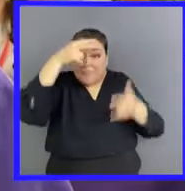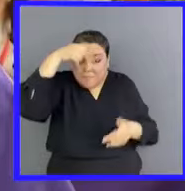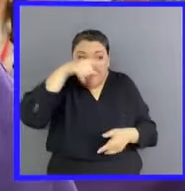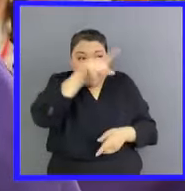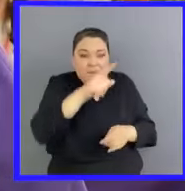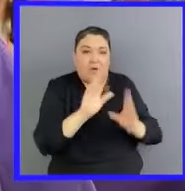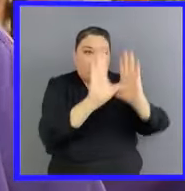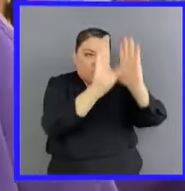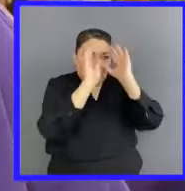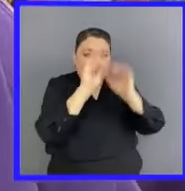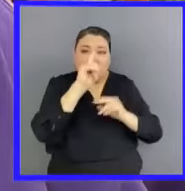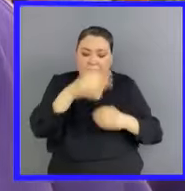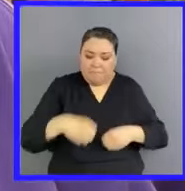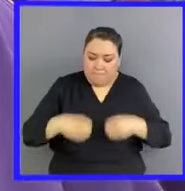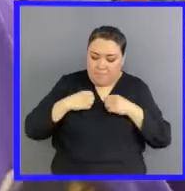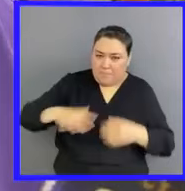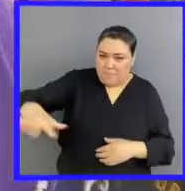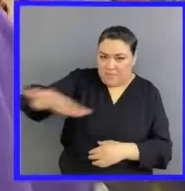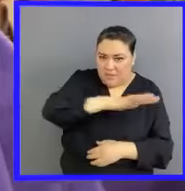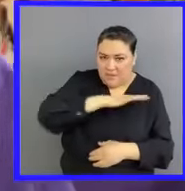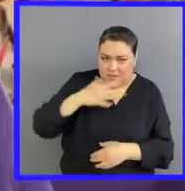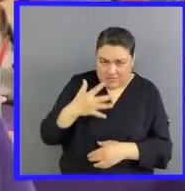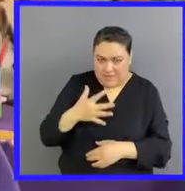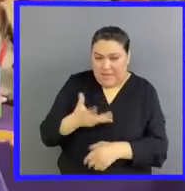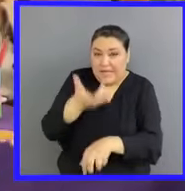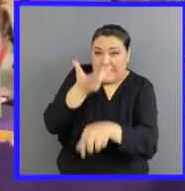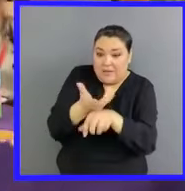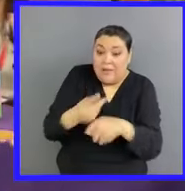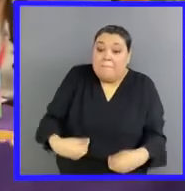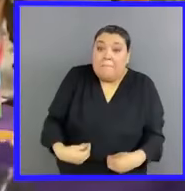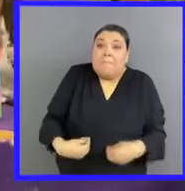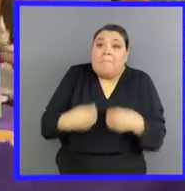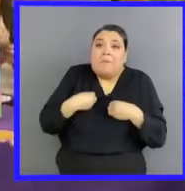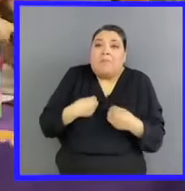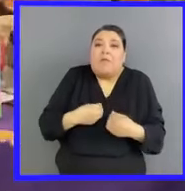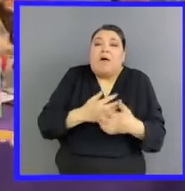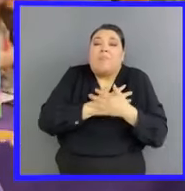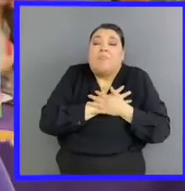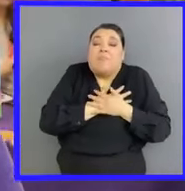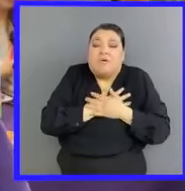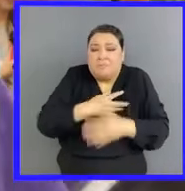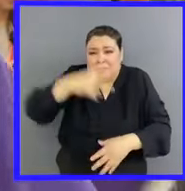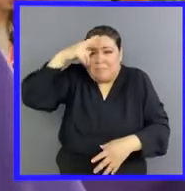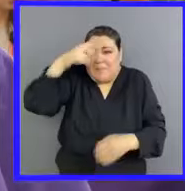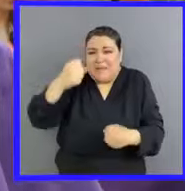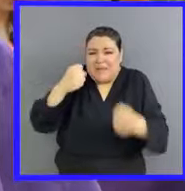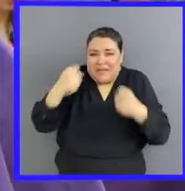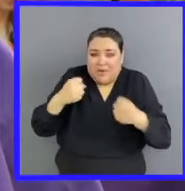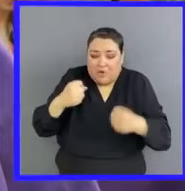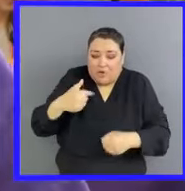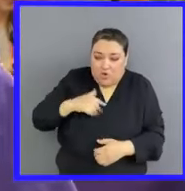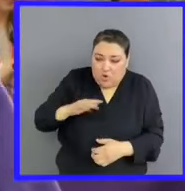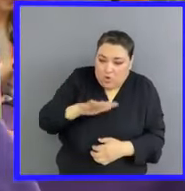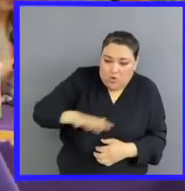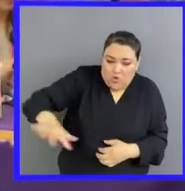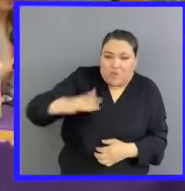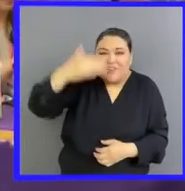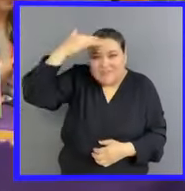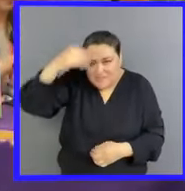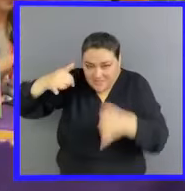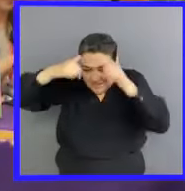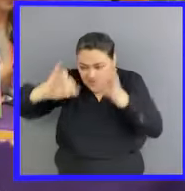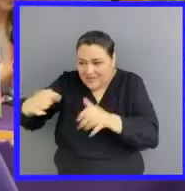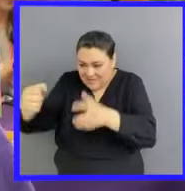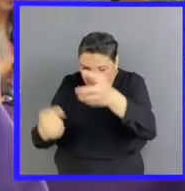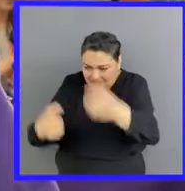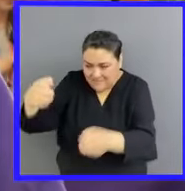Unidos, pero toda mi vida era como México. Viví en un rancho, sé cómo ordeñar vacas.